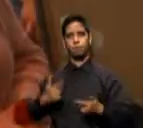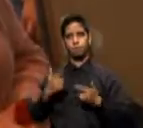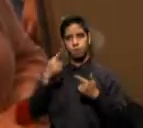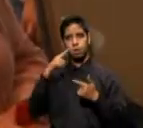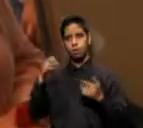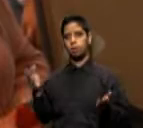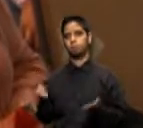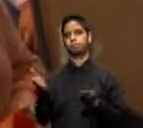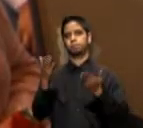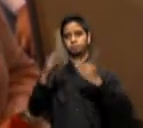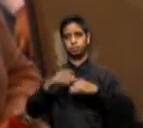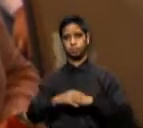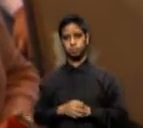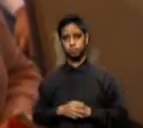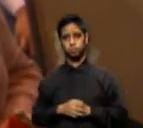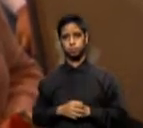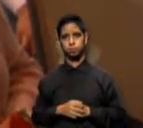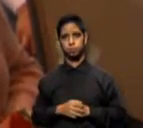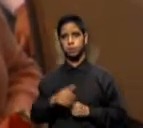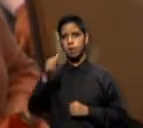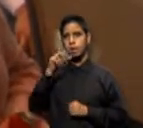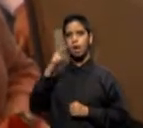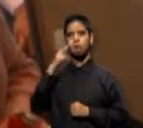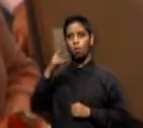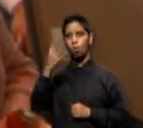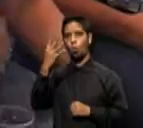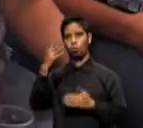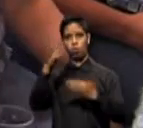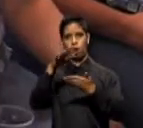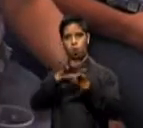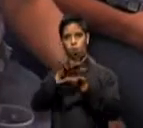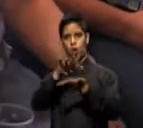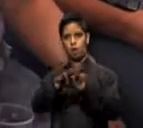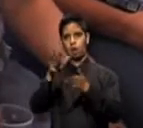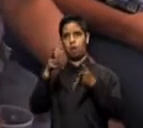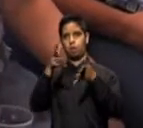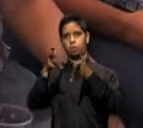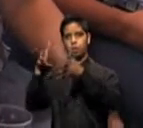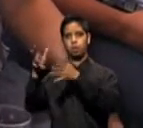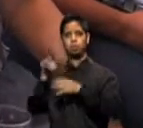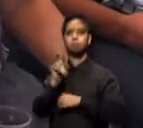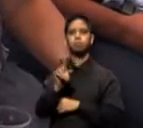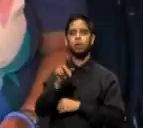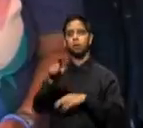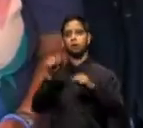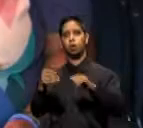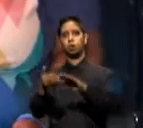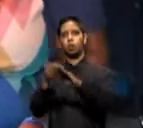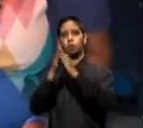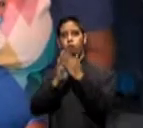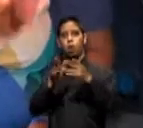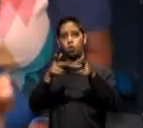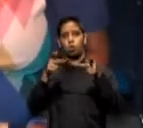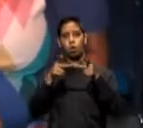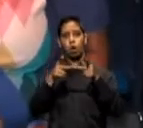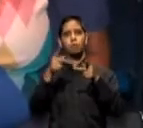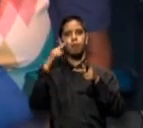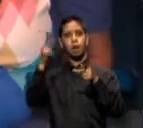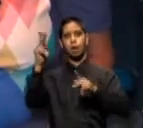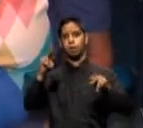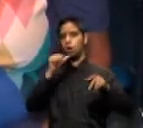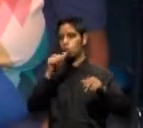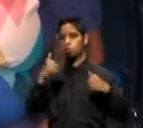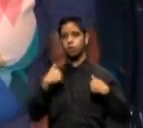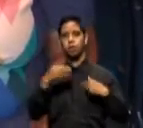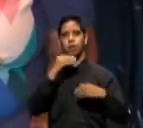vida. Ha identificado 4 escuelas abandonadas, las que se podrían convertir en residencia de quienes no tienen techo